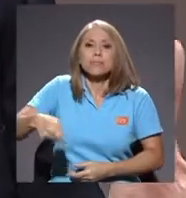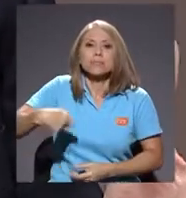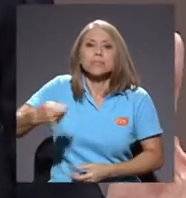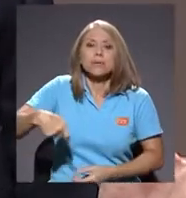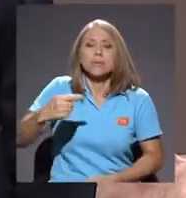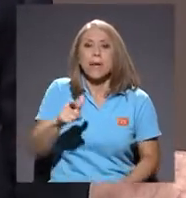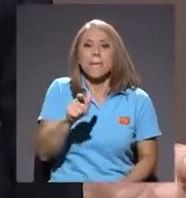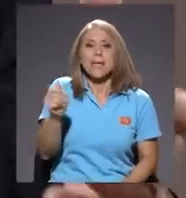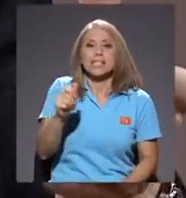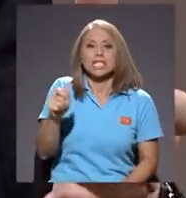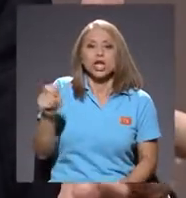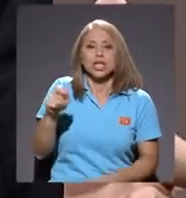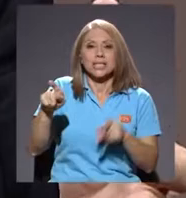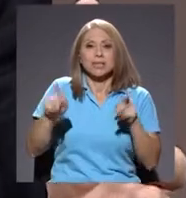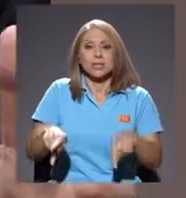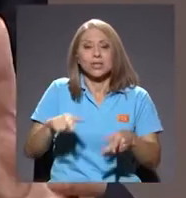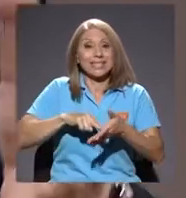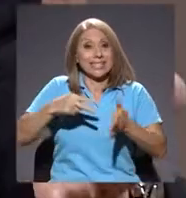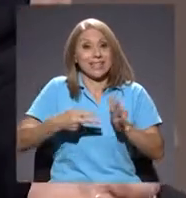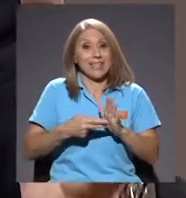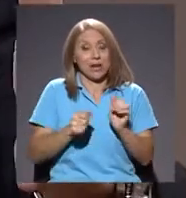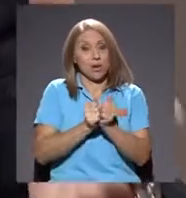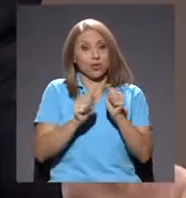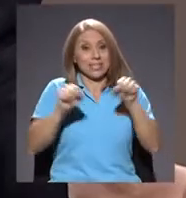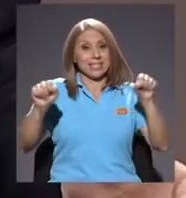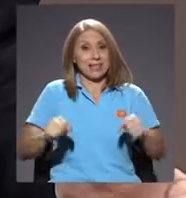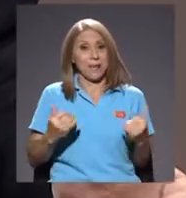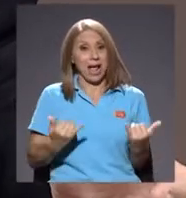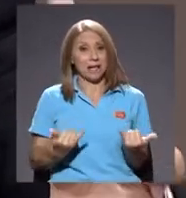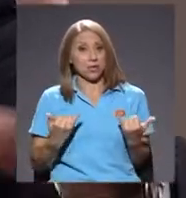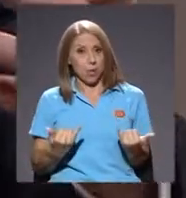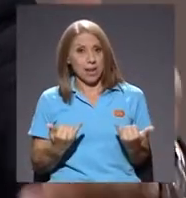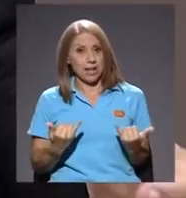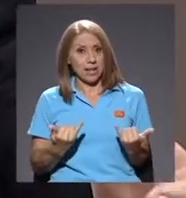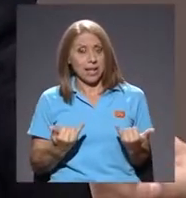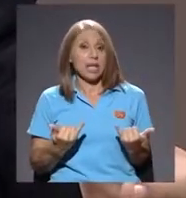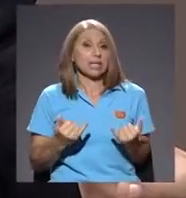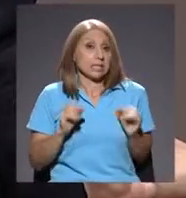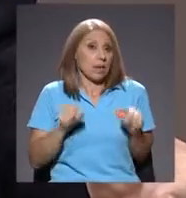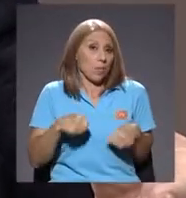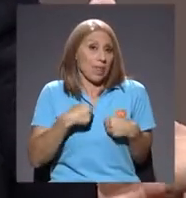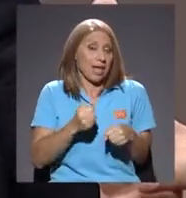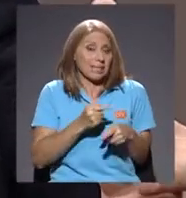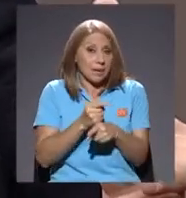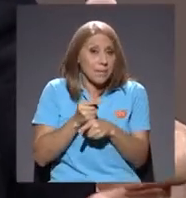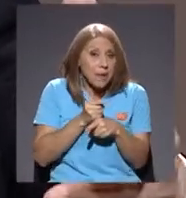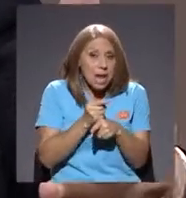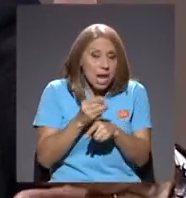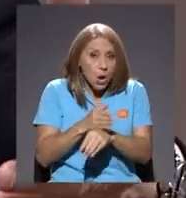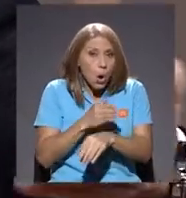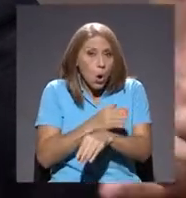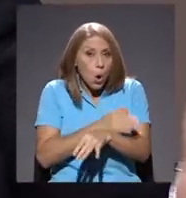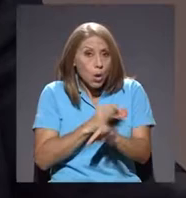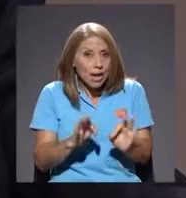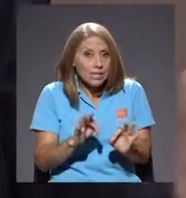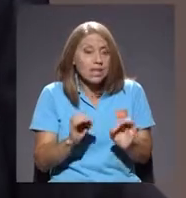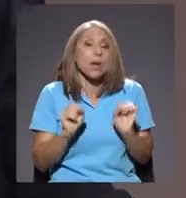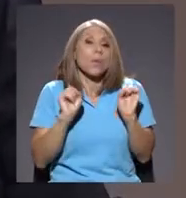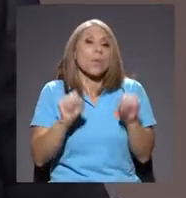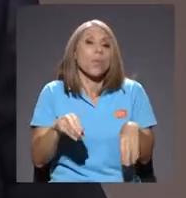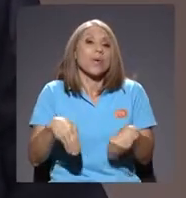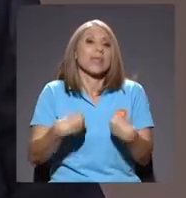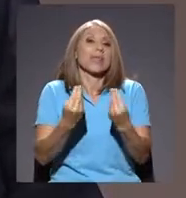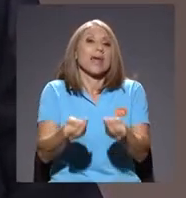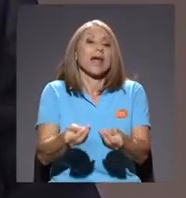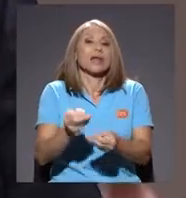significar que una persona con el sistema actual sin algunas mejoras que se le pueden hacer y que deberíamos hacer le puede dar un 20 por ciento del